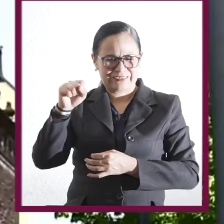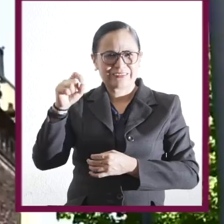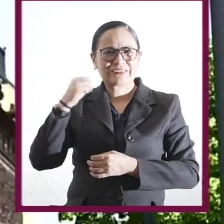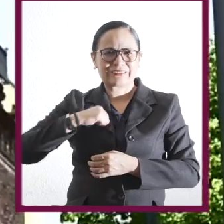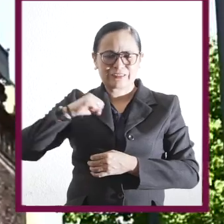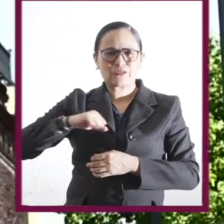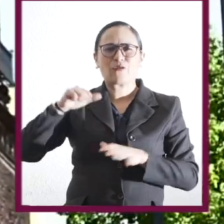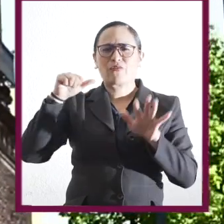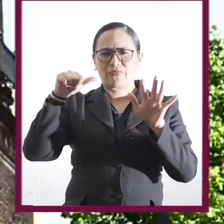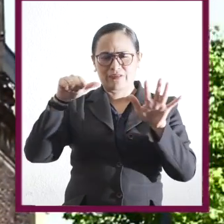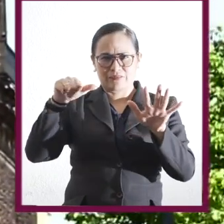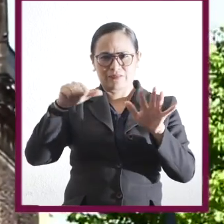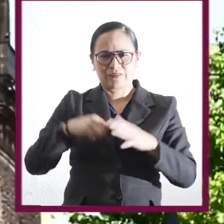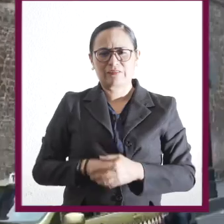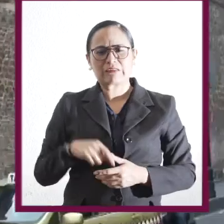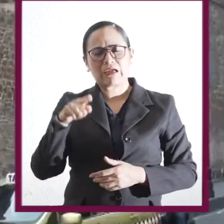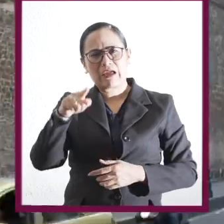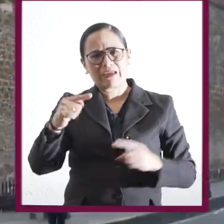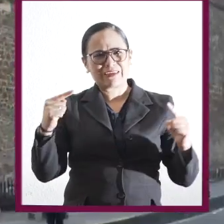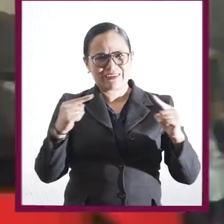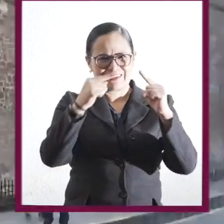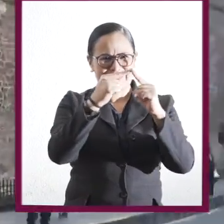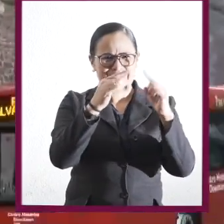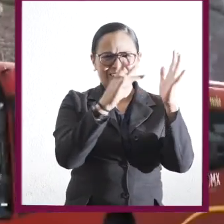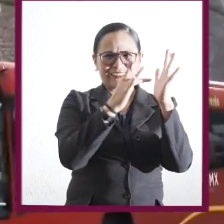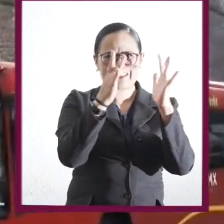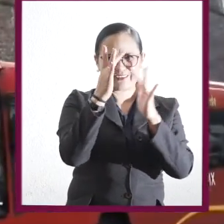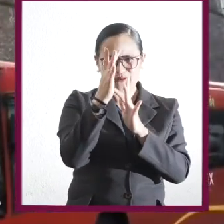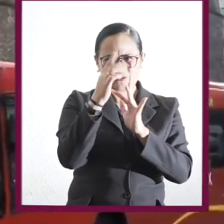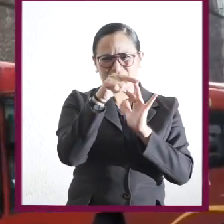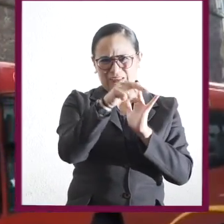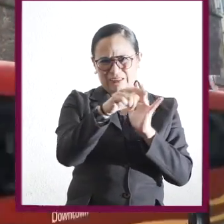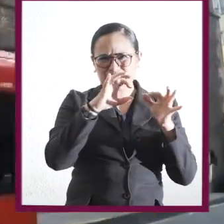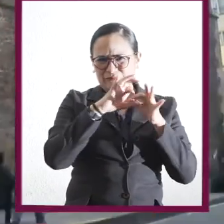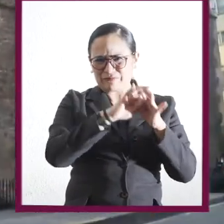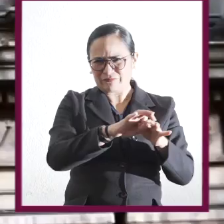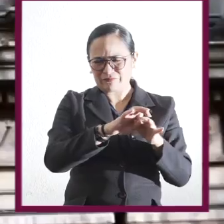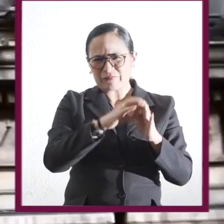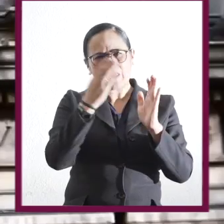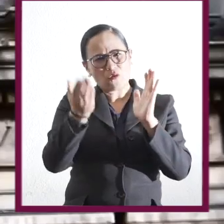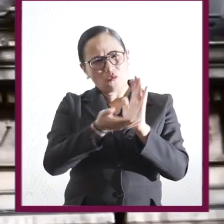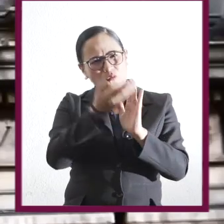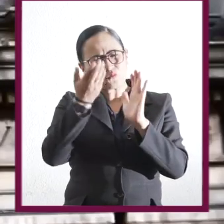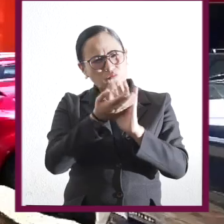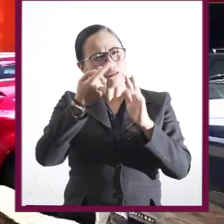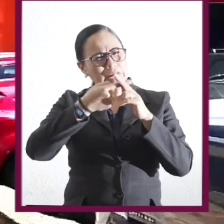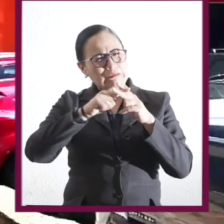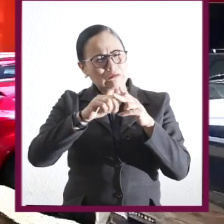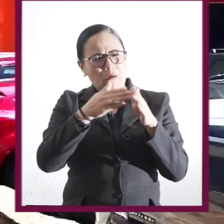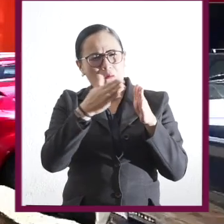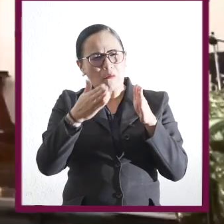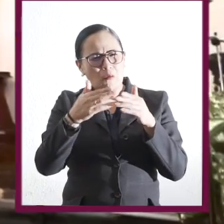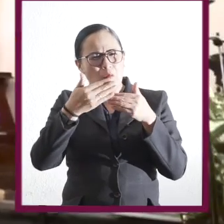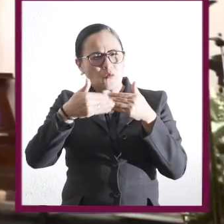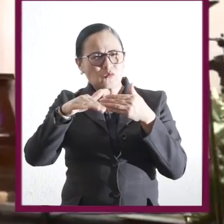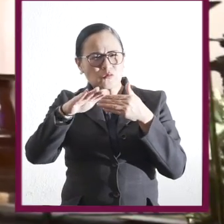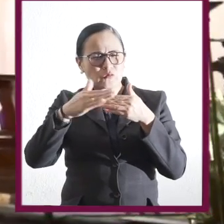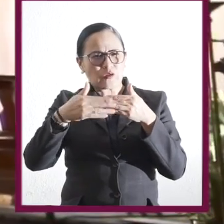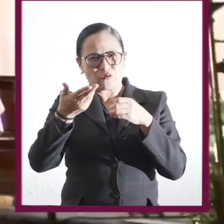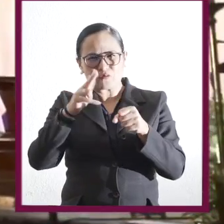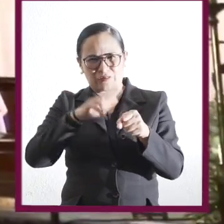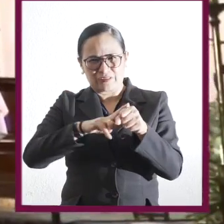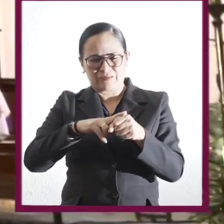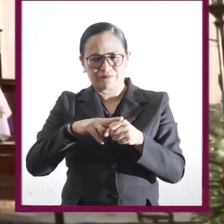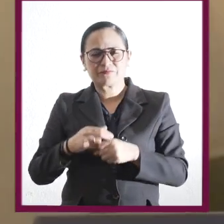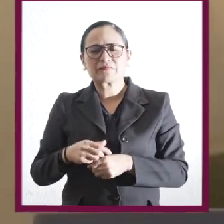XVI. Este conjunto incluye la iglesia de Jesús Nazareno, que inició su construcción poco después. En el